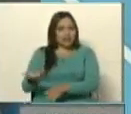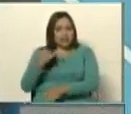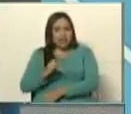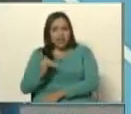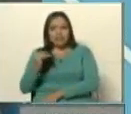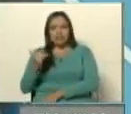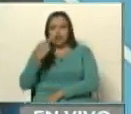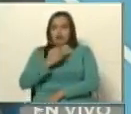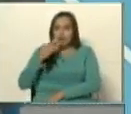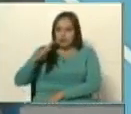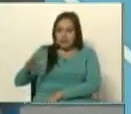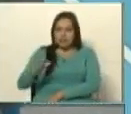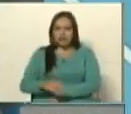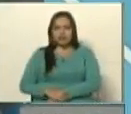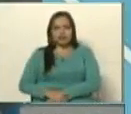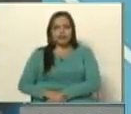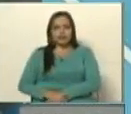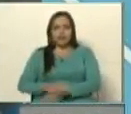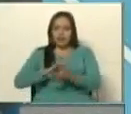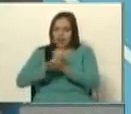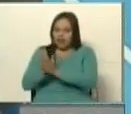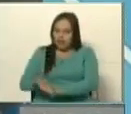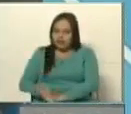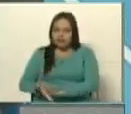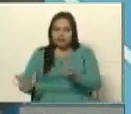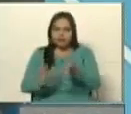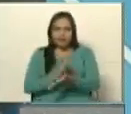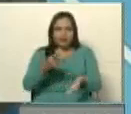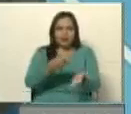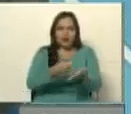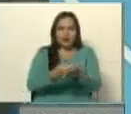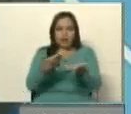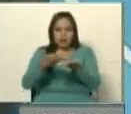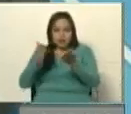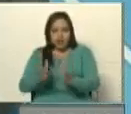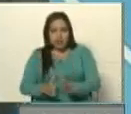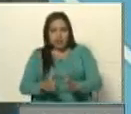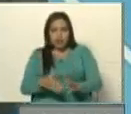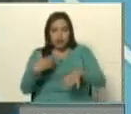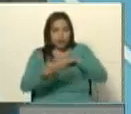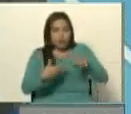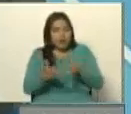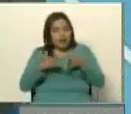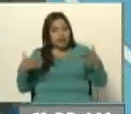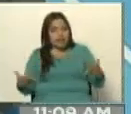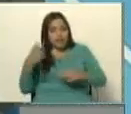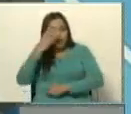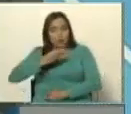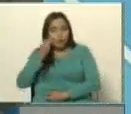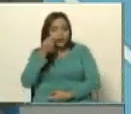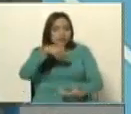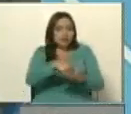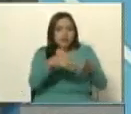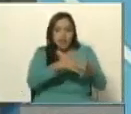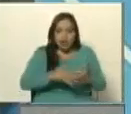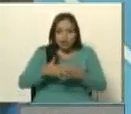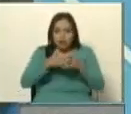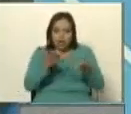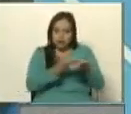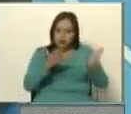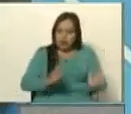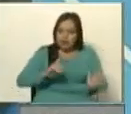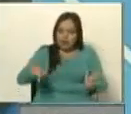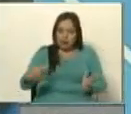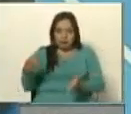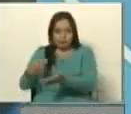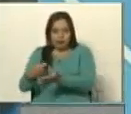ejemplo, abolir la deuda estudiantil, que es un problema muy grande para los jóvenes en Estados Unidos. Lo acusaron